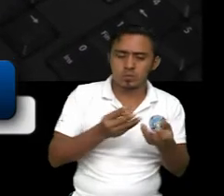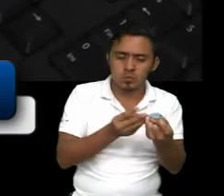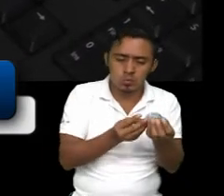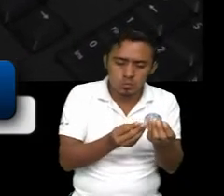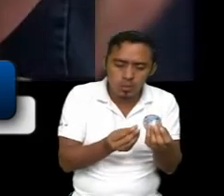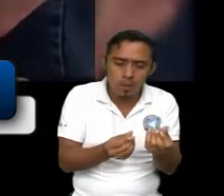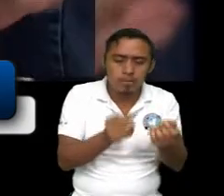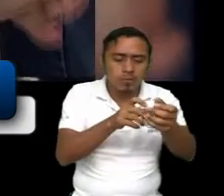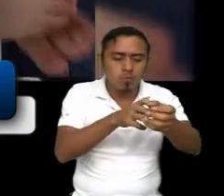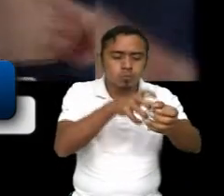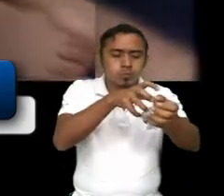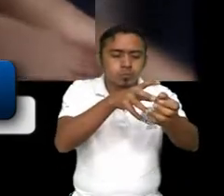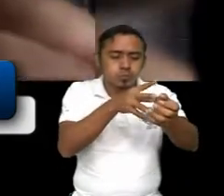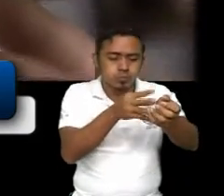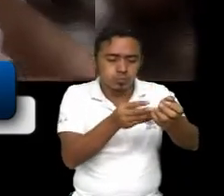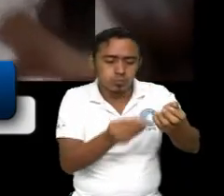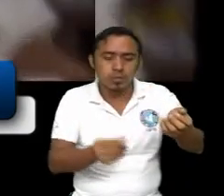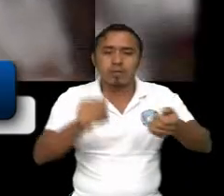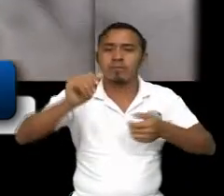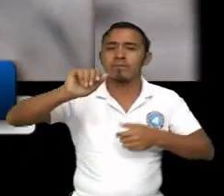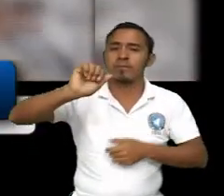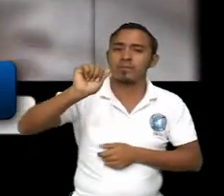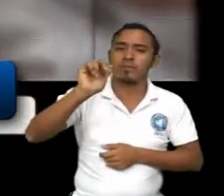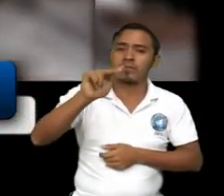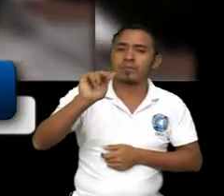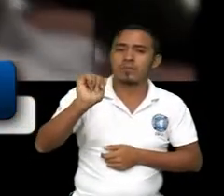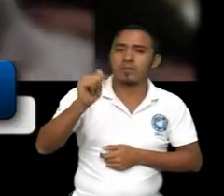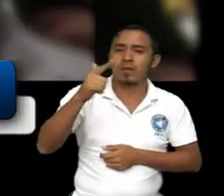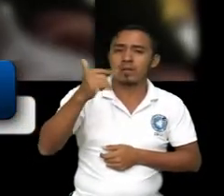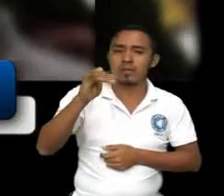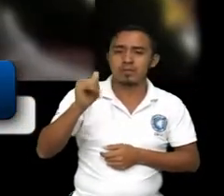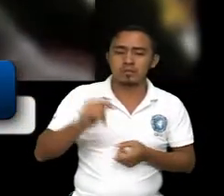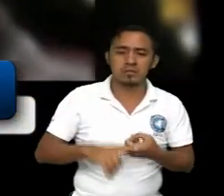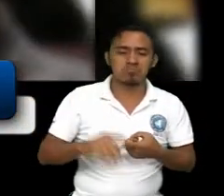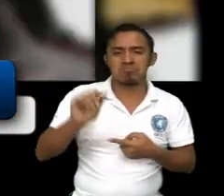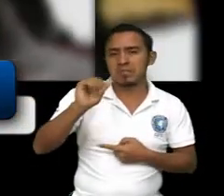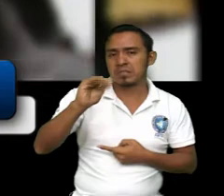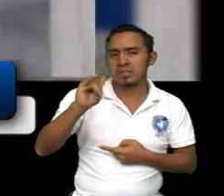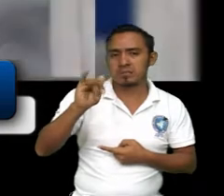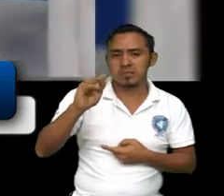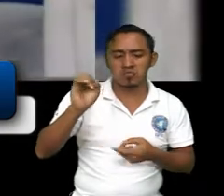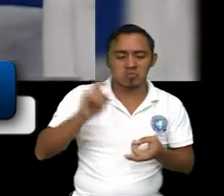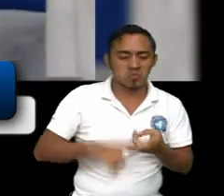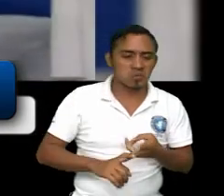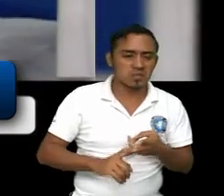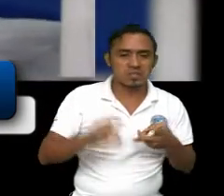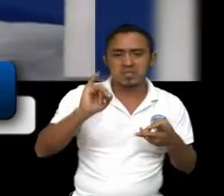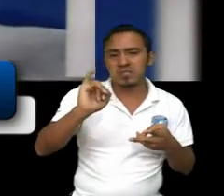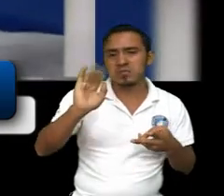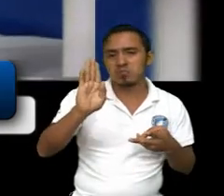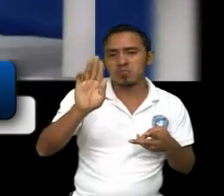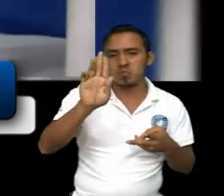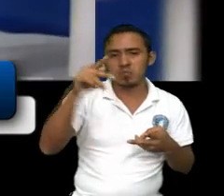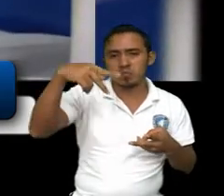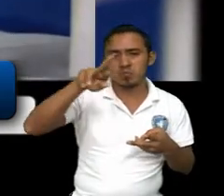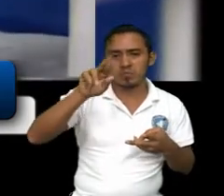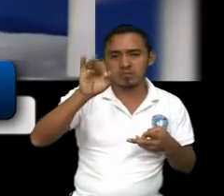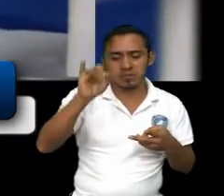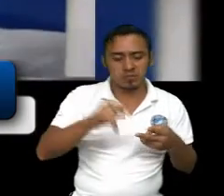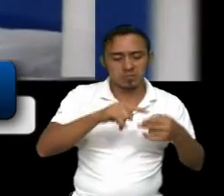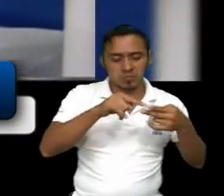en donde puede ser desde micrófonos el camino fue en dependiendo de cómo es la intensidad del dolor